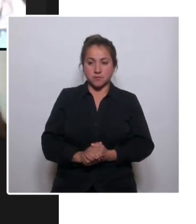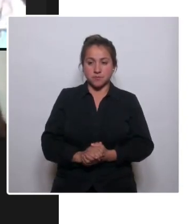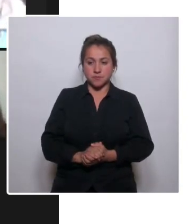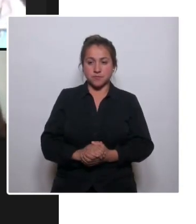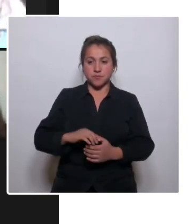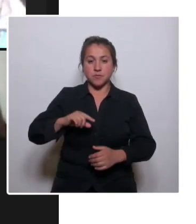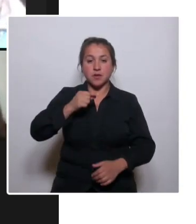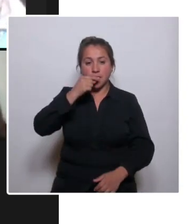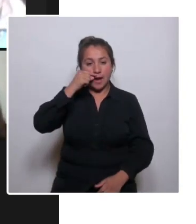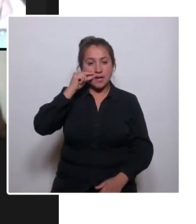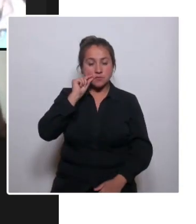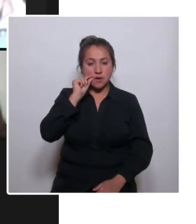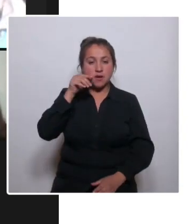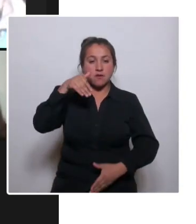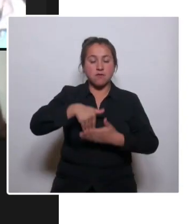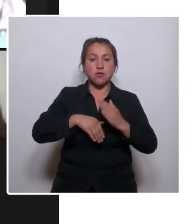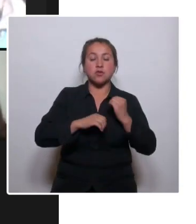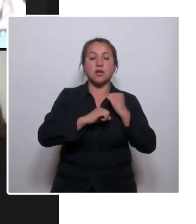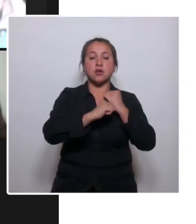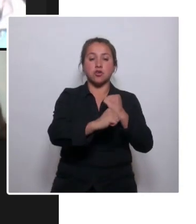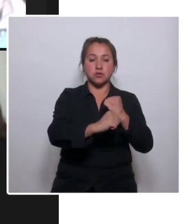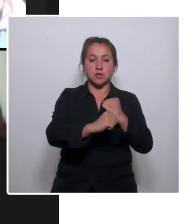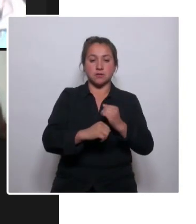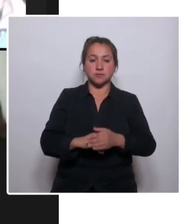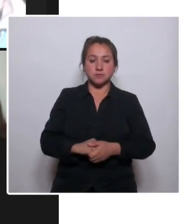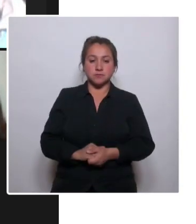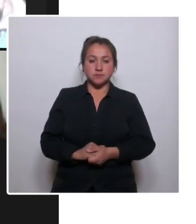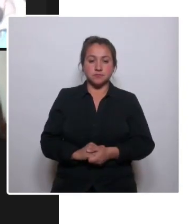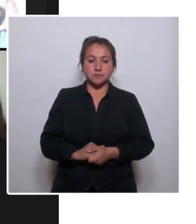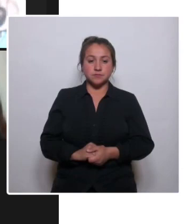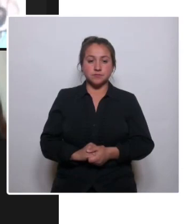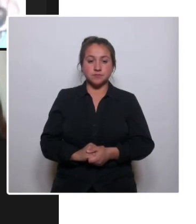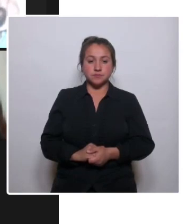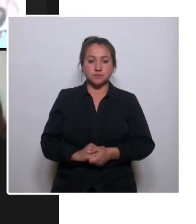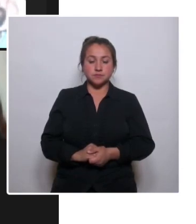Señor Gaspar Domínguez. En contra.